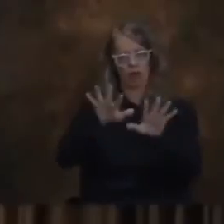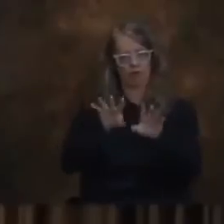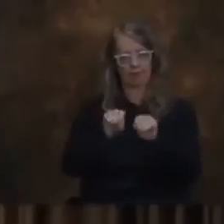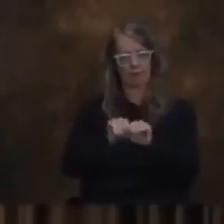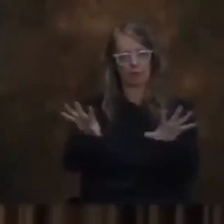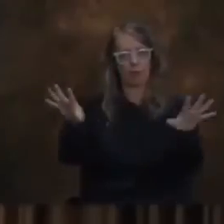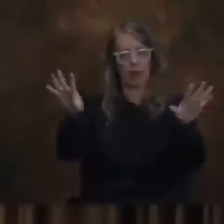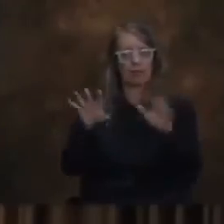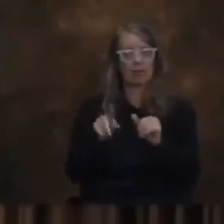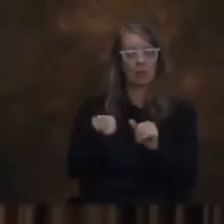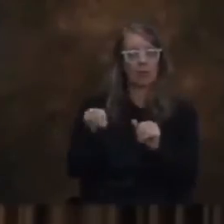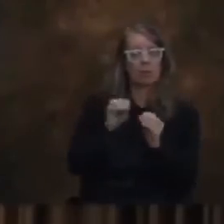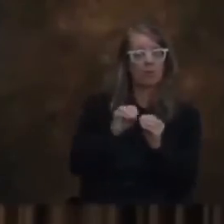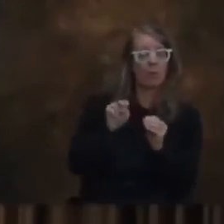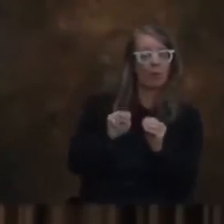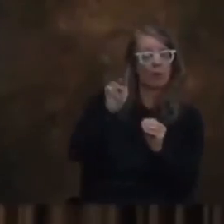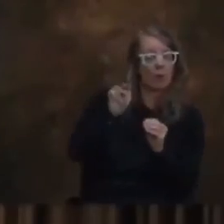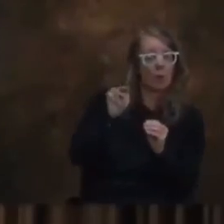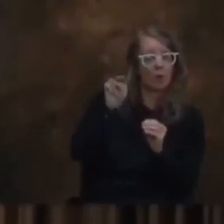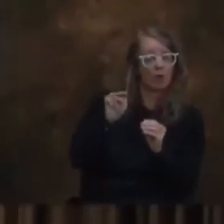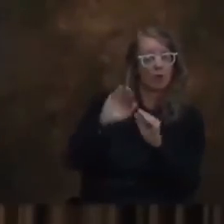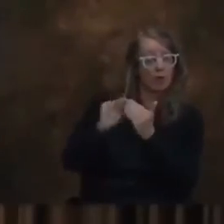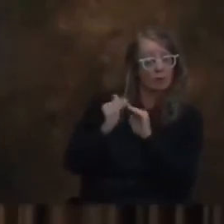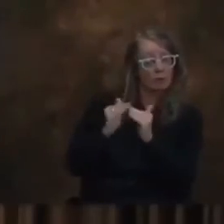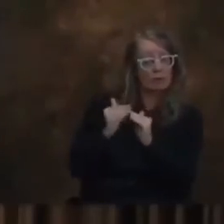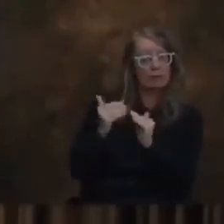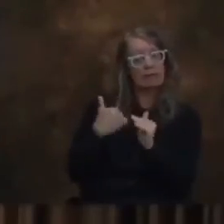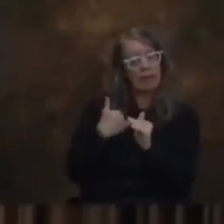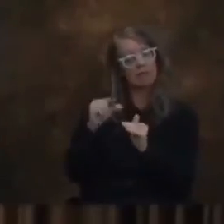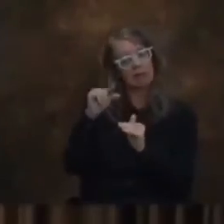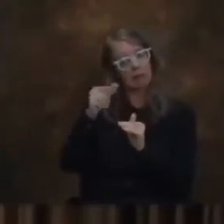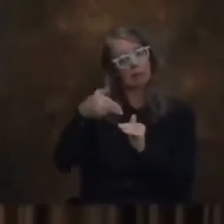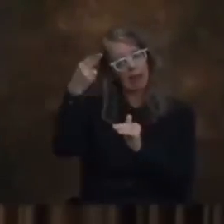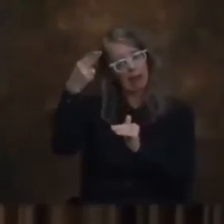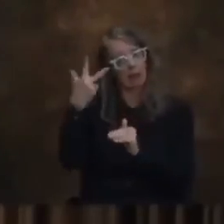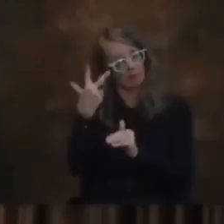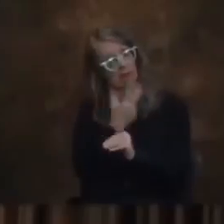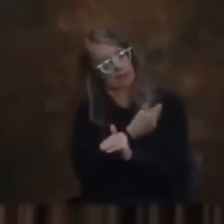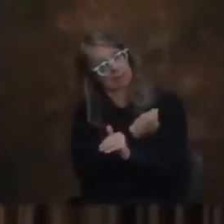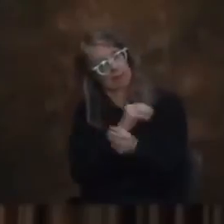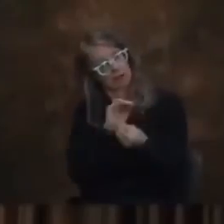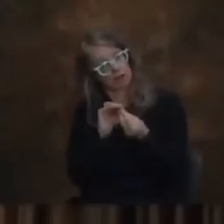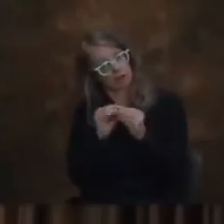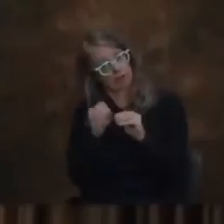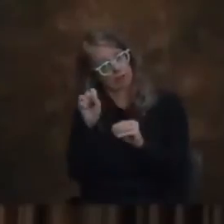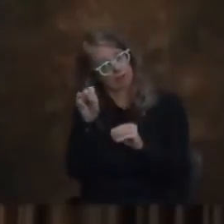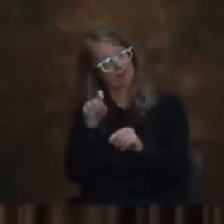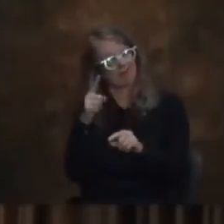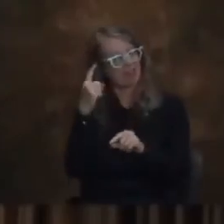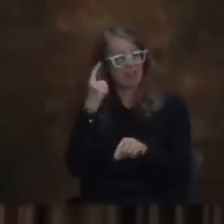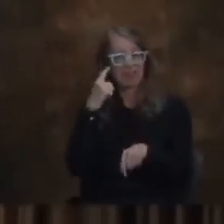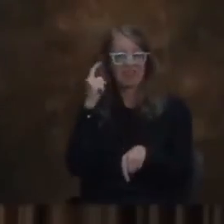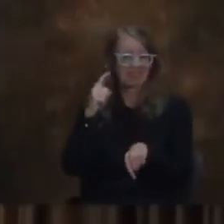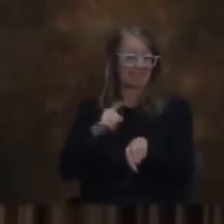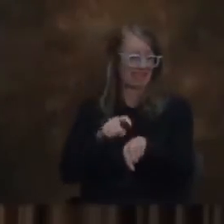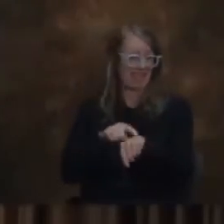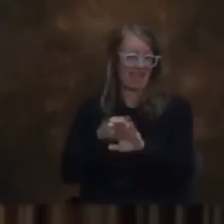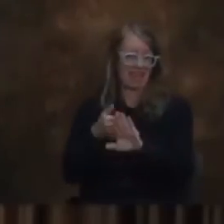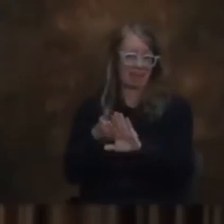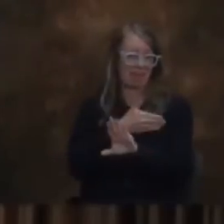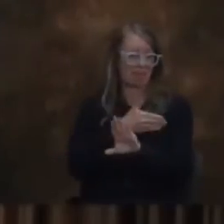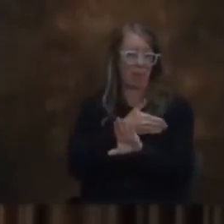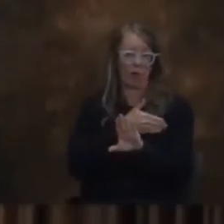los estados del norte si bien tienen tasas de vacuna más alta no no no tarda mucho en que